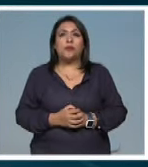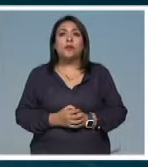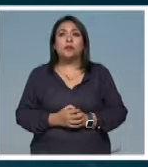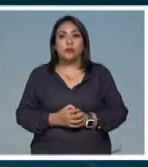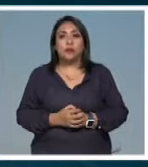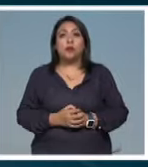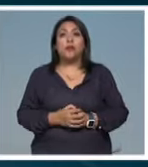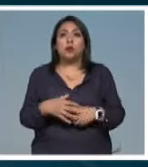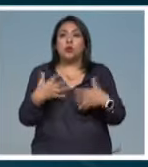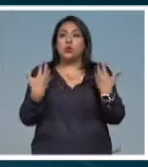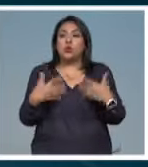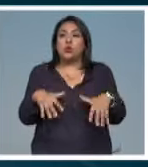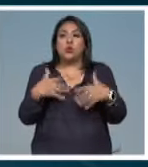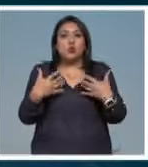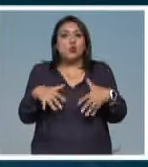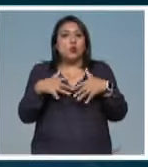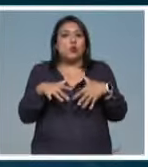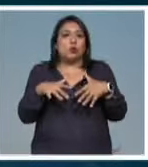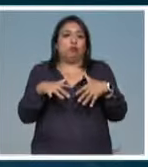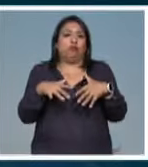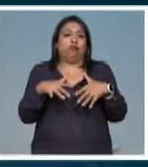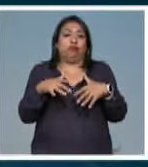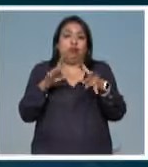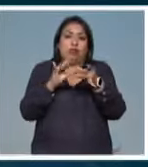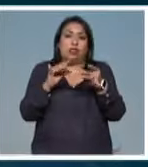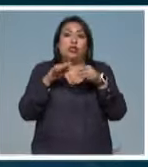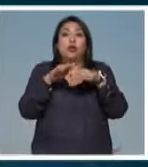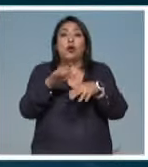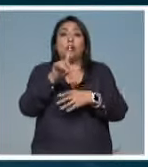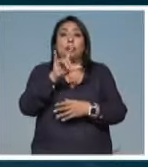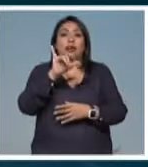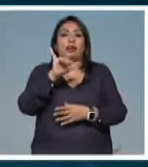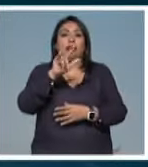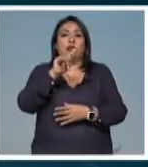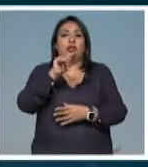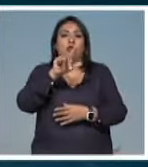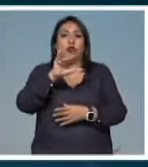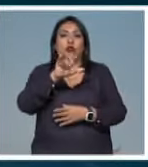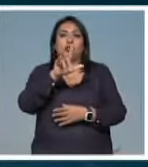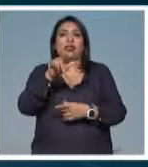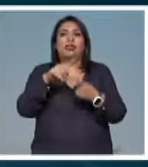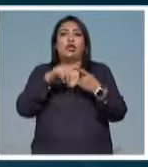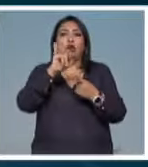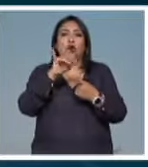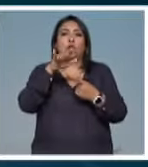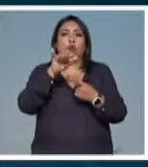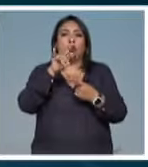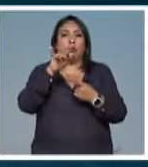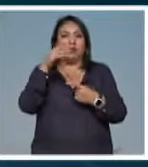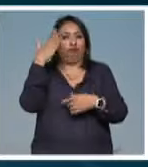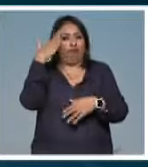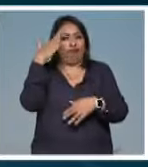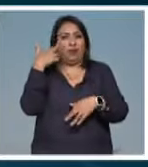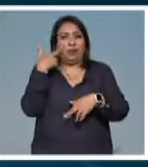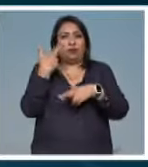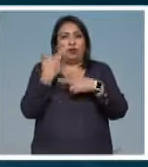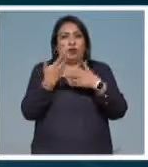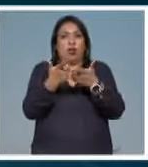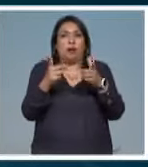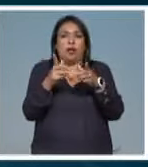Es un lujo poder hablar de la Jazz at Lincoln Center con Wynton Marsalis encabezando esta